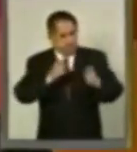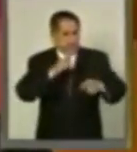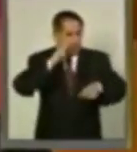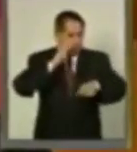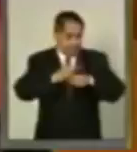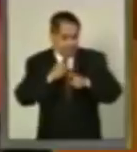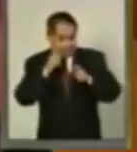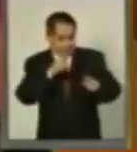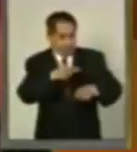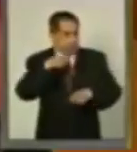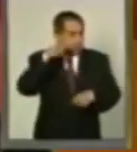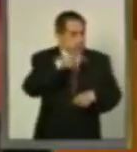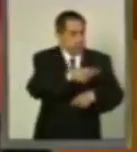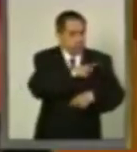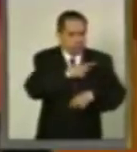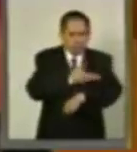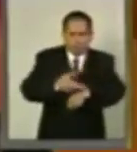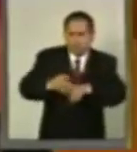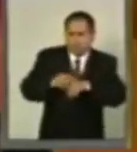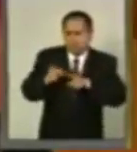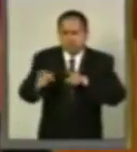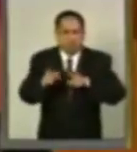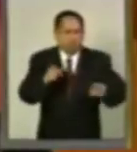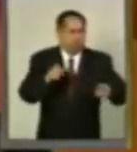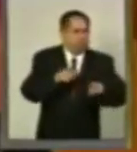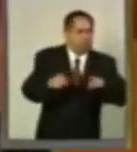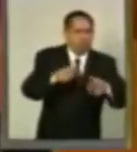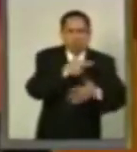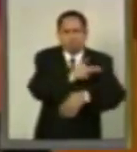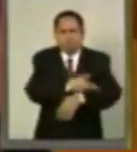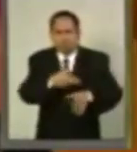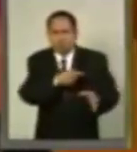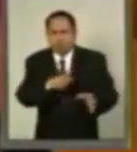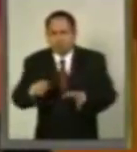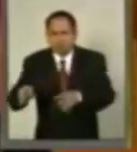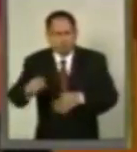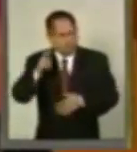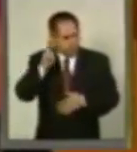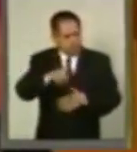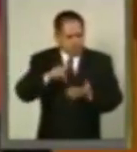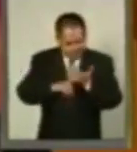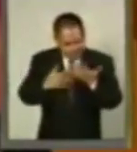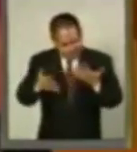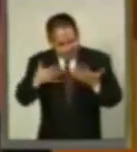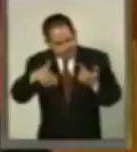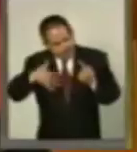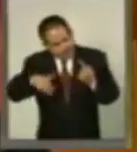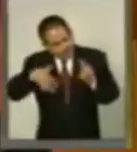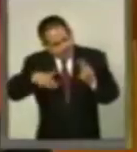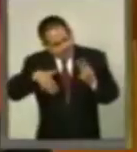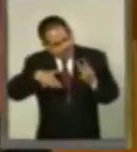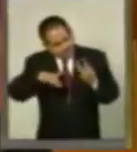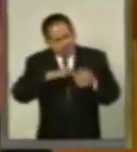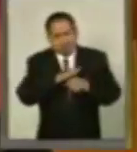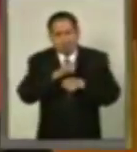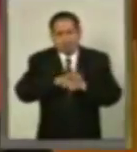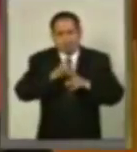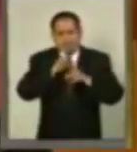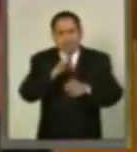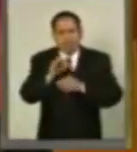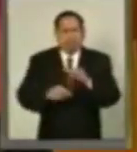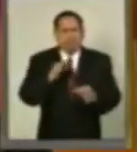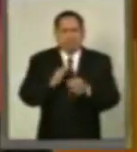despacho de diversos asuntos, de verdad que hice el esfuerzo por encontrar resultados fiables, que le